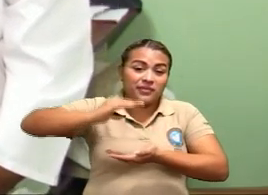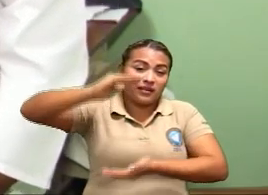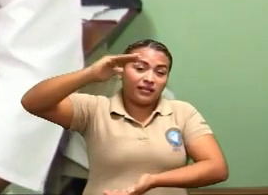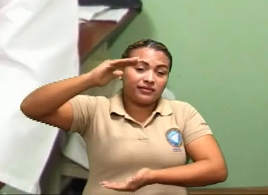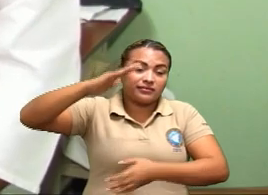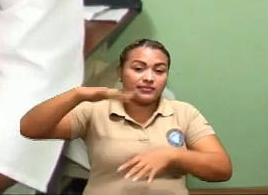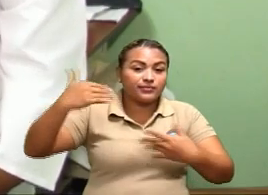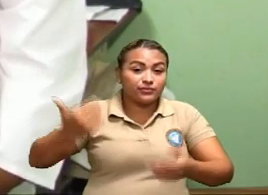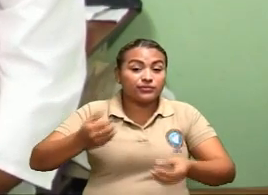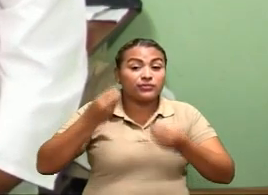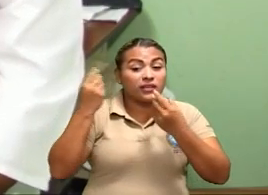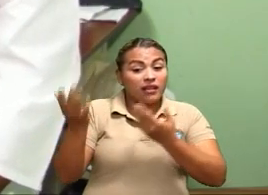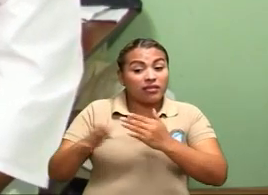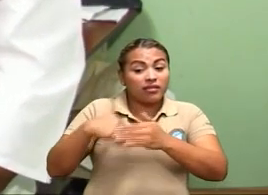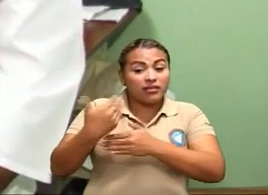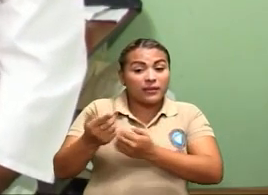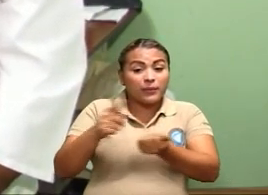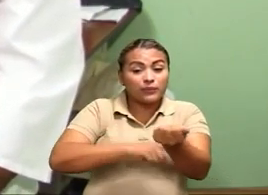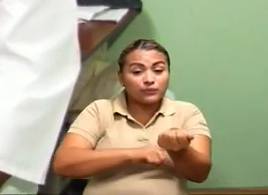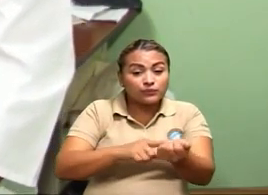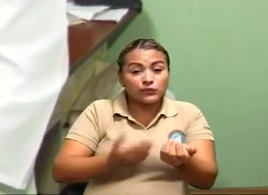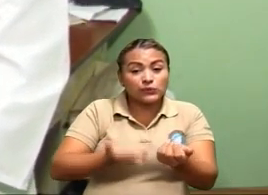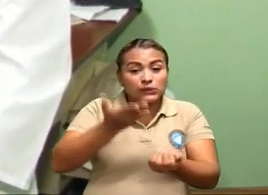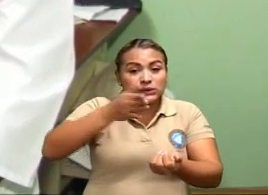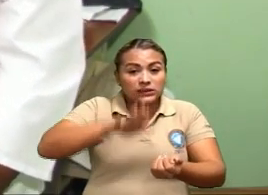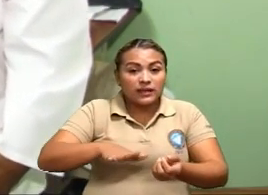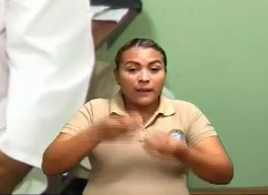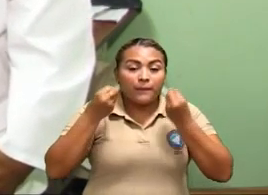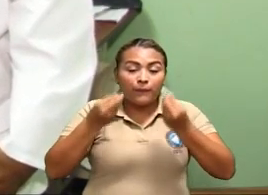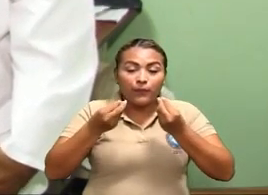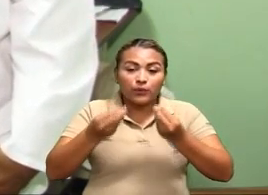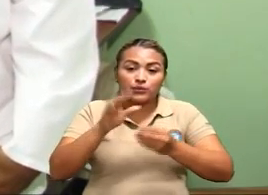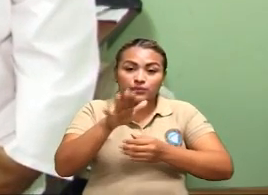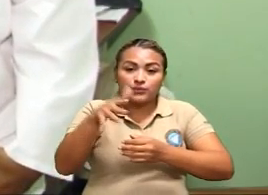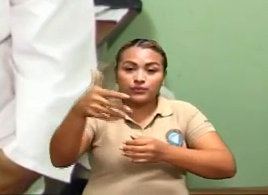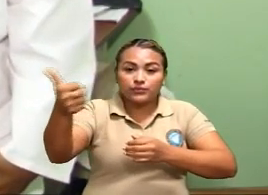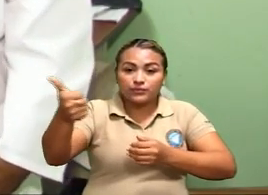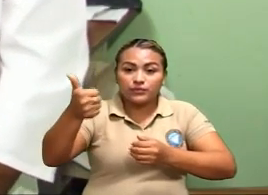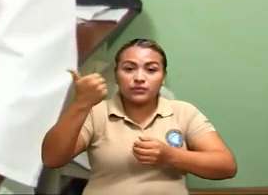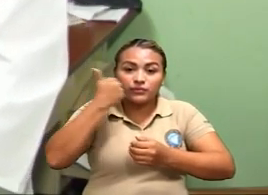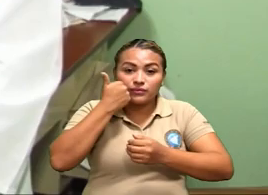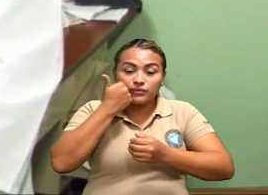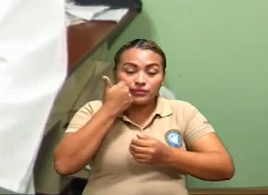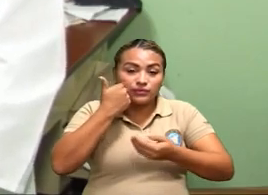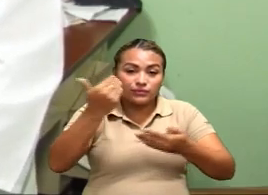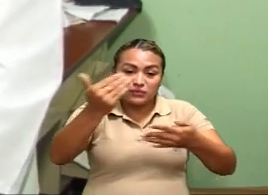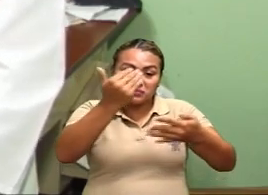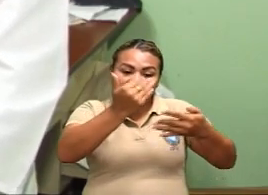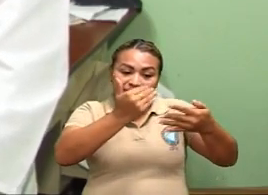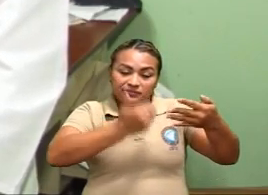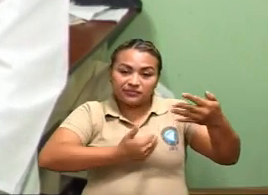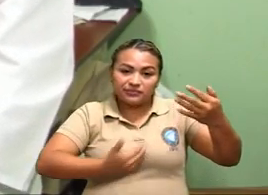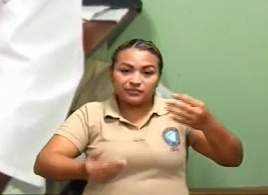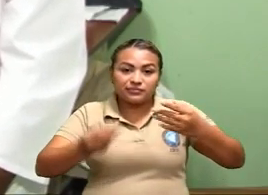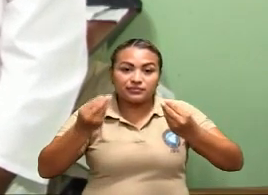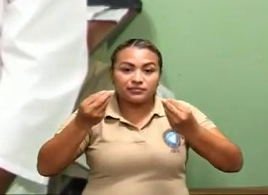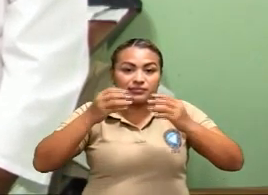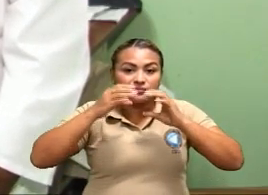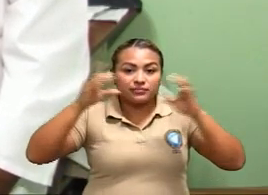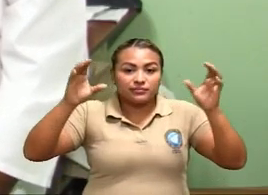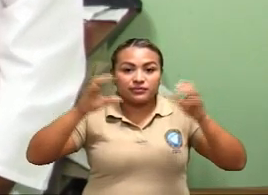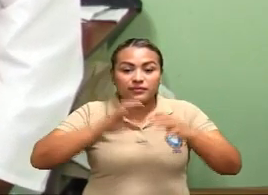muchas enfermedades, la hipertensión, la diabetes principalmente por las gaseosas y las comidas chatarra y por ende las obesidades. Usted